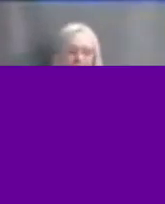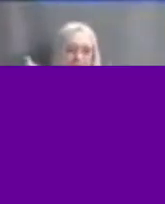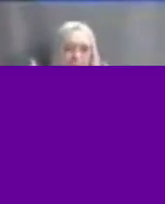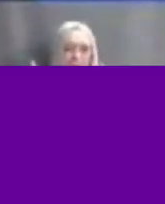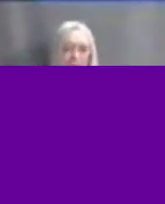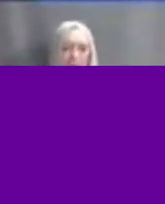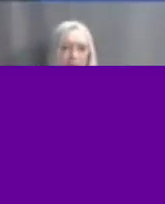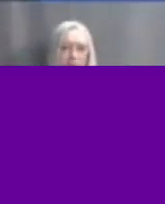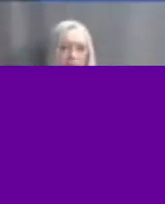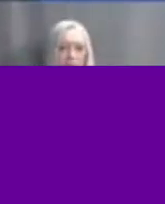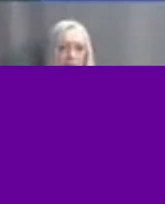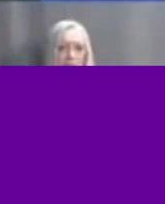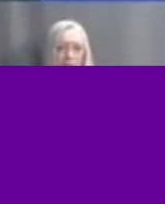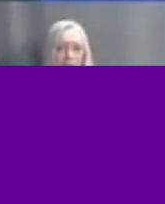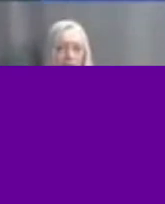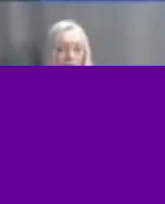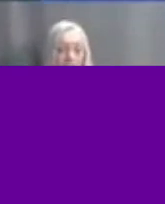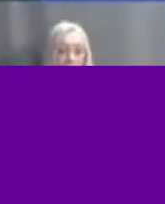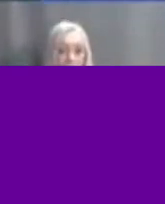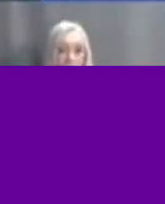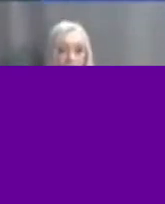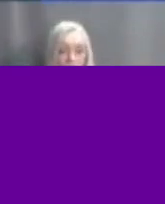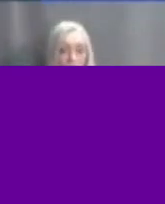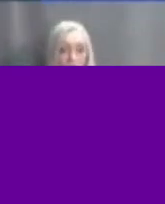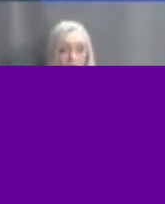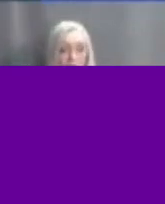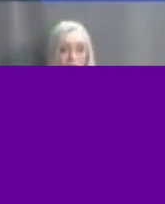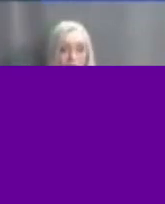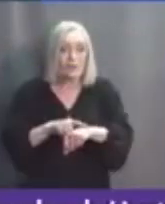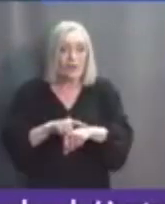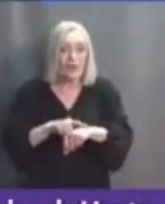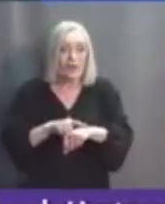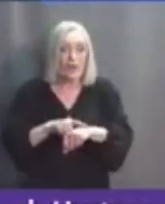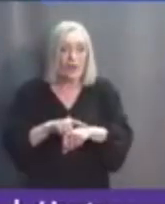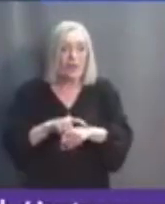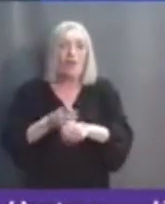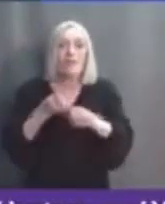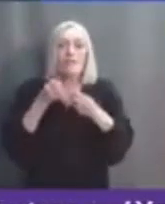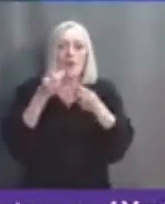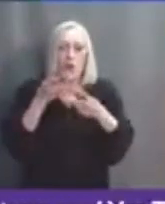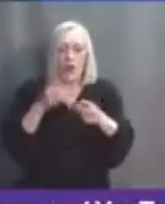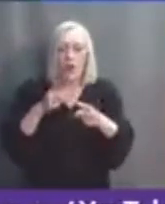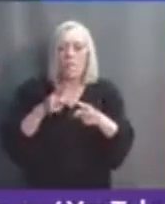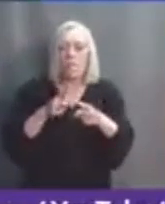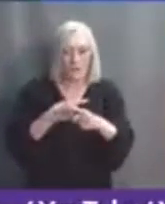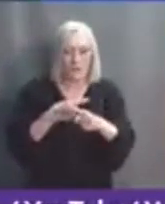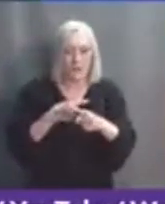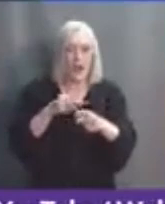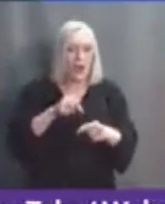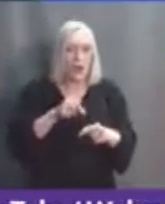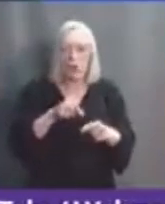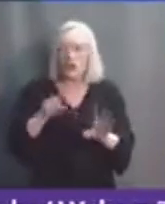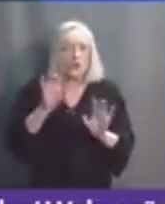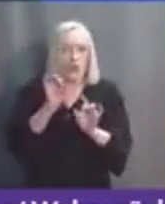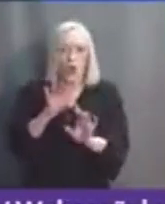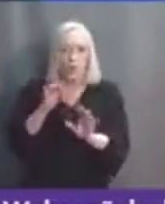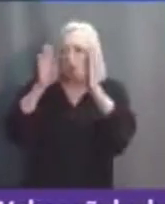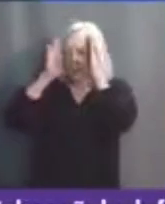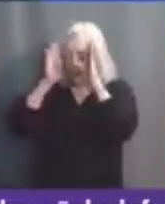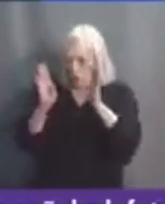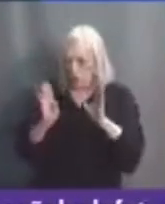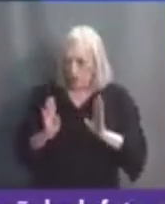provinciales es hora de superar el centralismo político y soberbio de la capital provincial